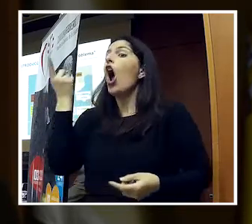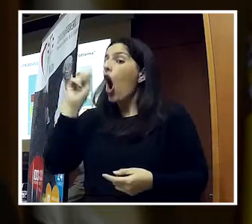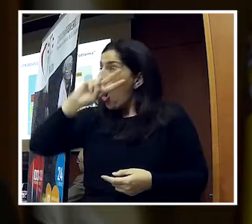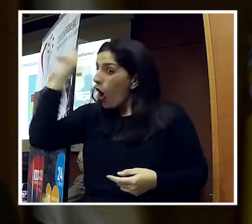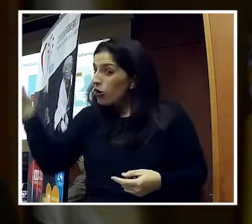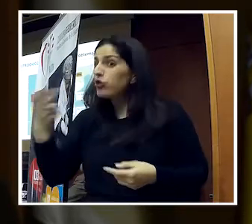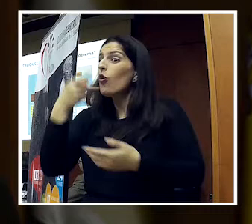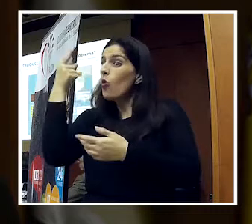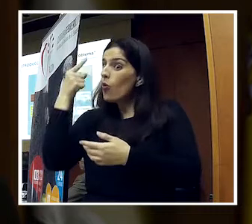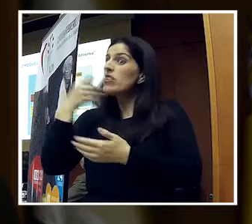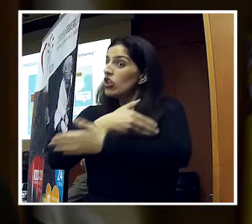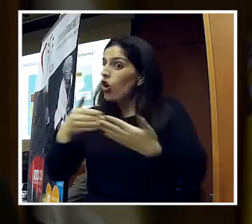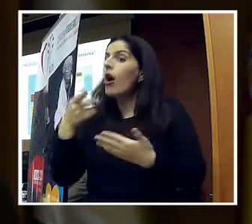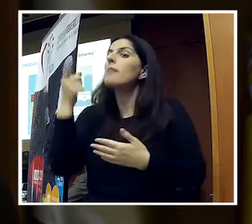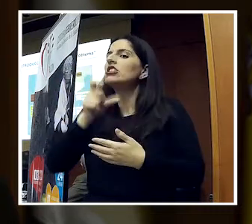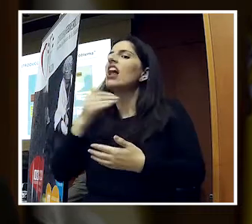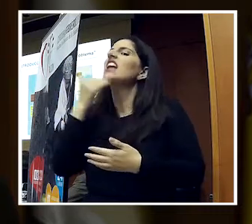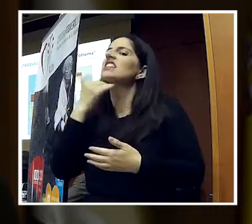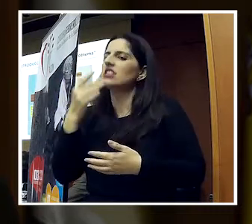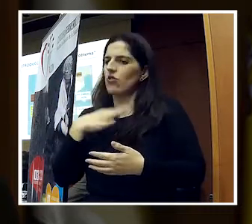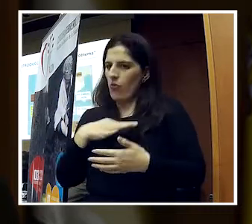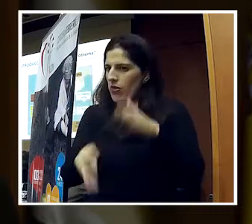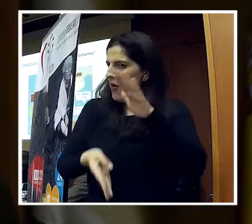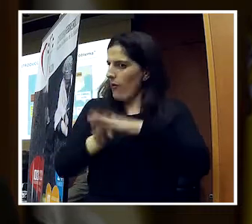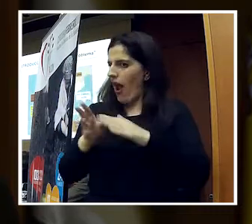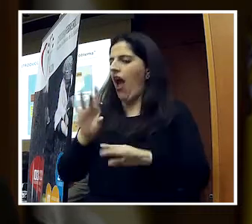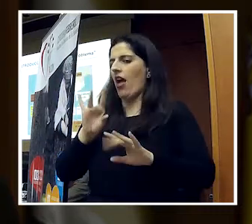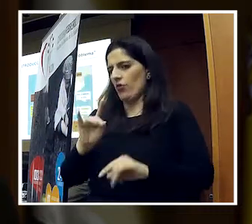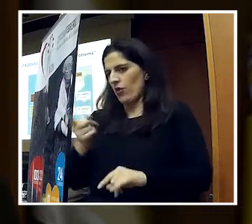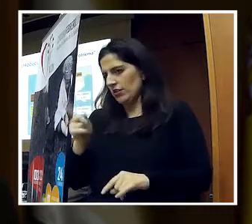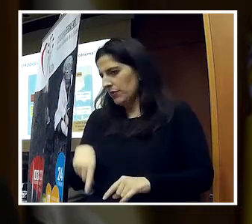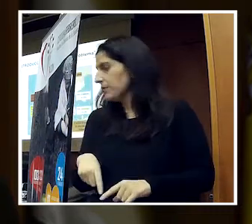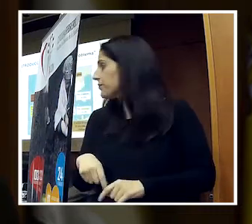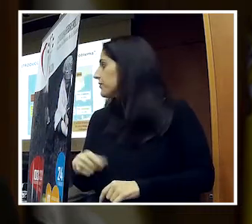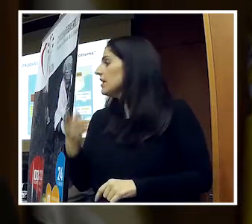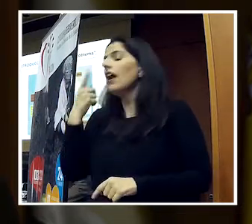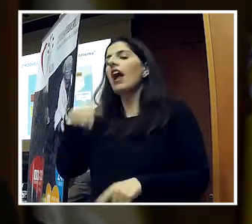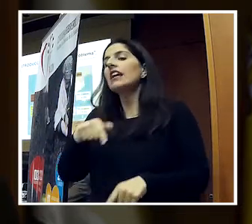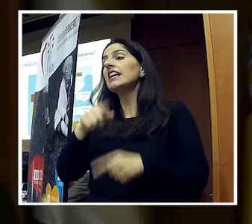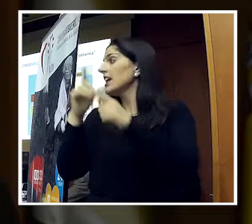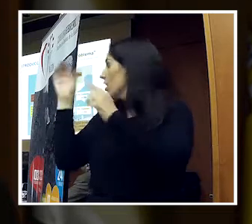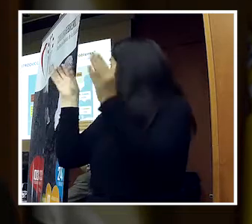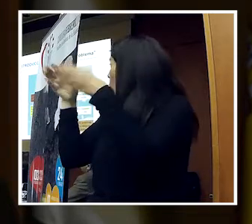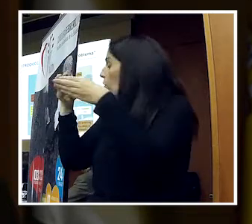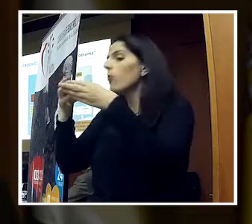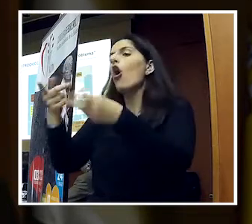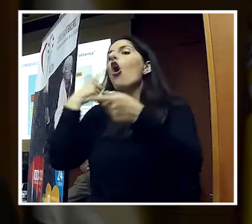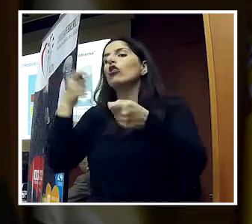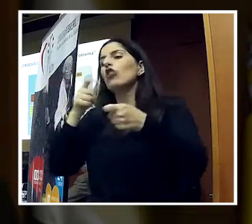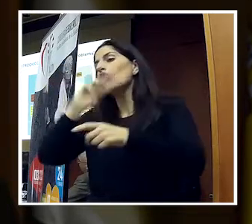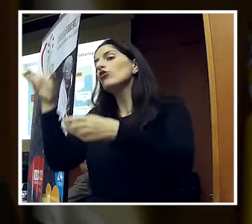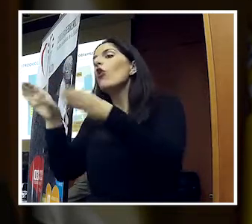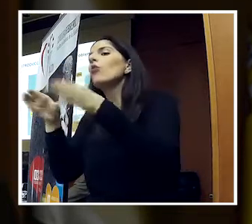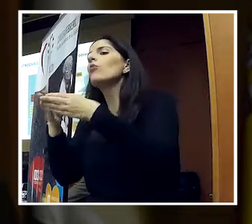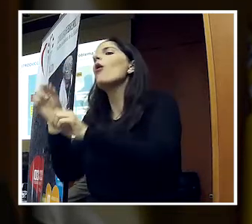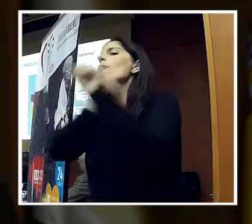riesgo de tenerla. Aquí tendremos que controlar a los que son diabéticos y aquí tendremos que prevenir, ¿no? Y por eso lo aceptado de la charla, cómo